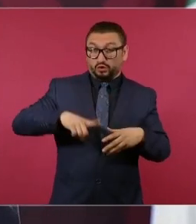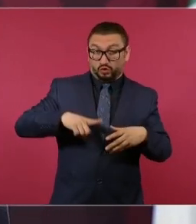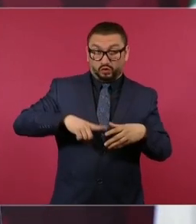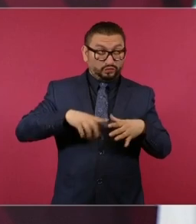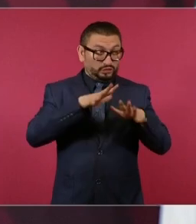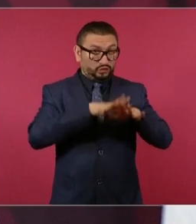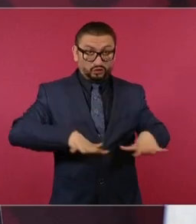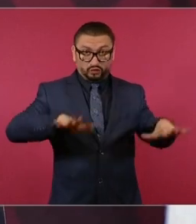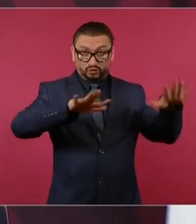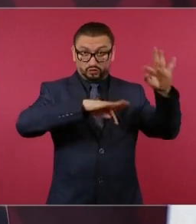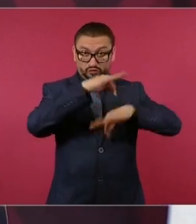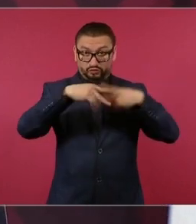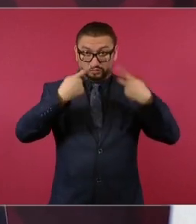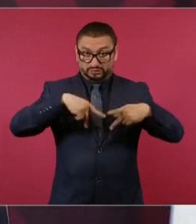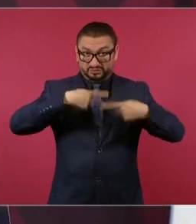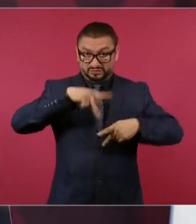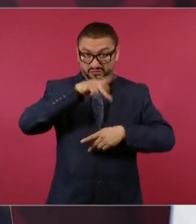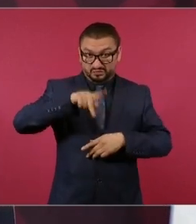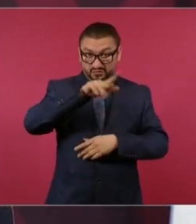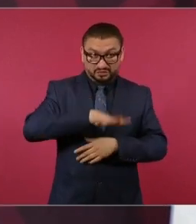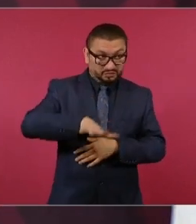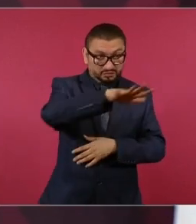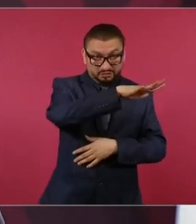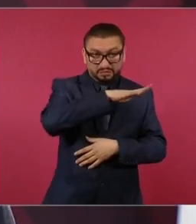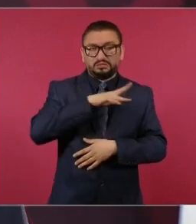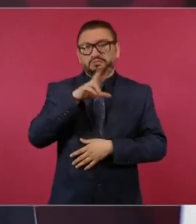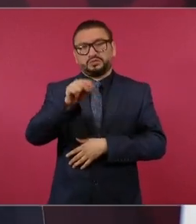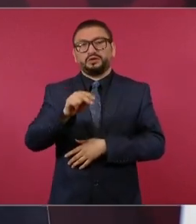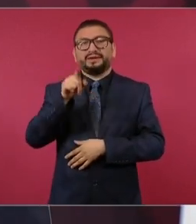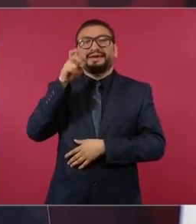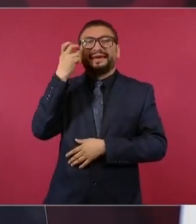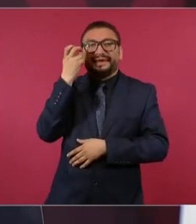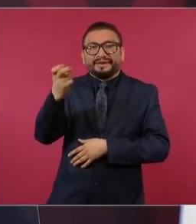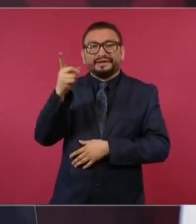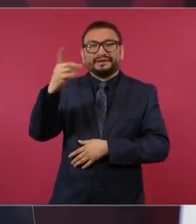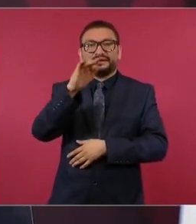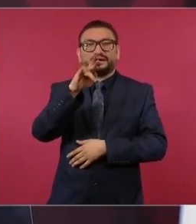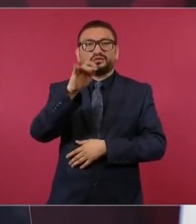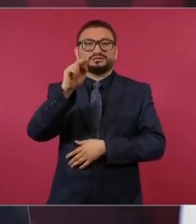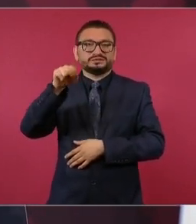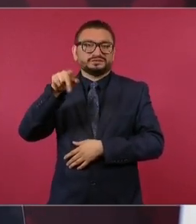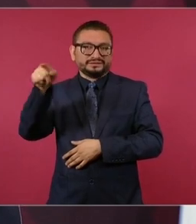esté al servicio del pueblo. Así piensa Krause.